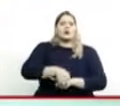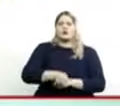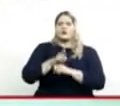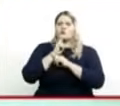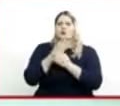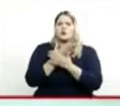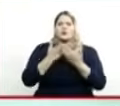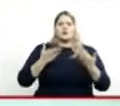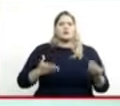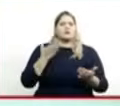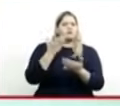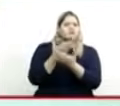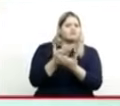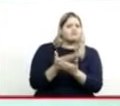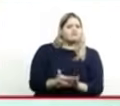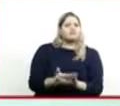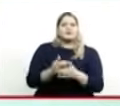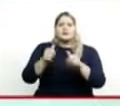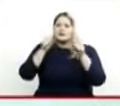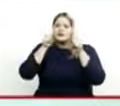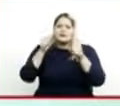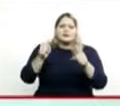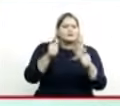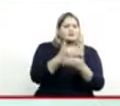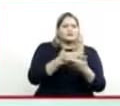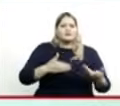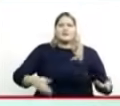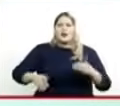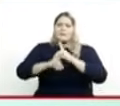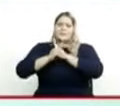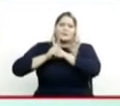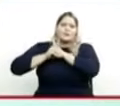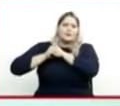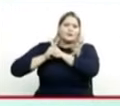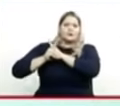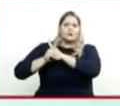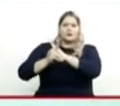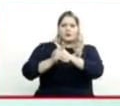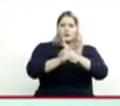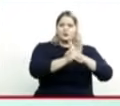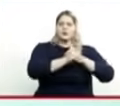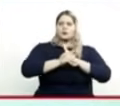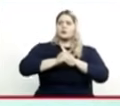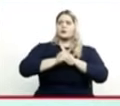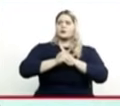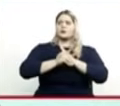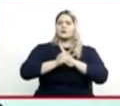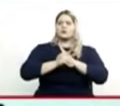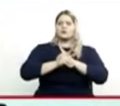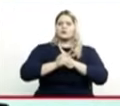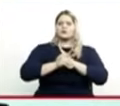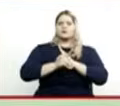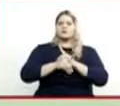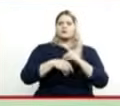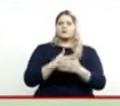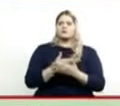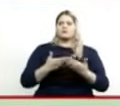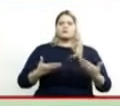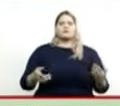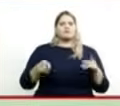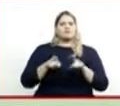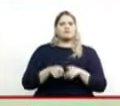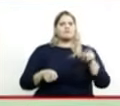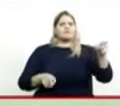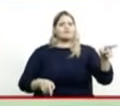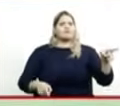pido mantenernos atentos para defender lo conquistado legalmente con el presidente del